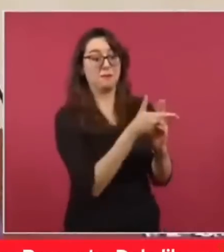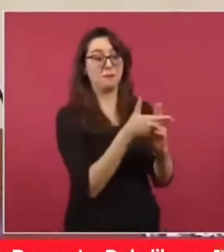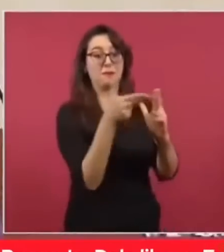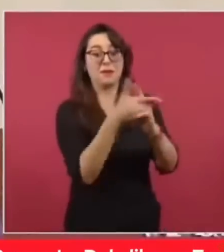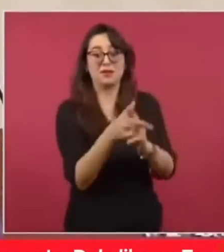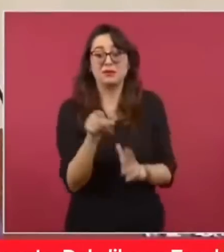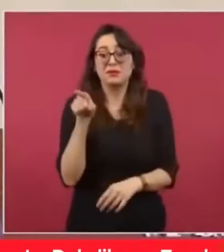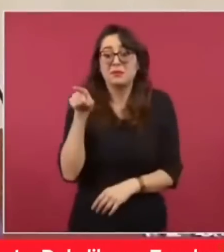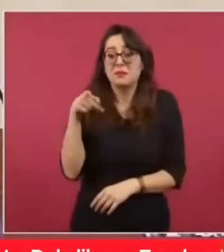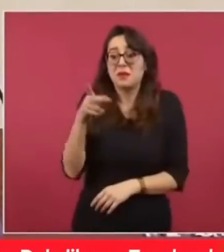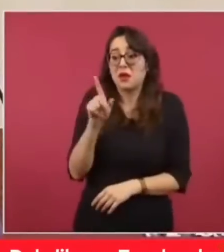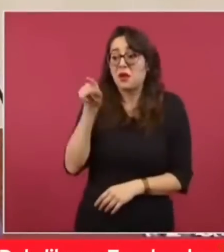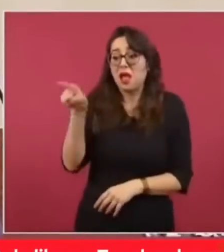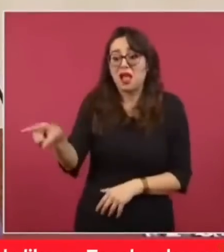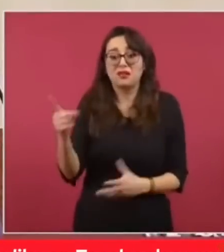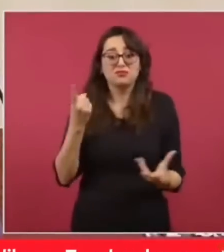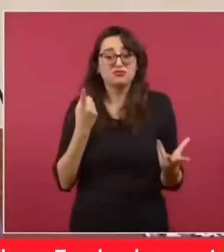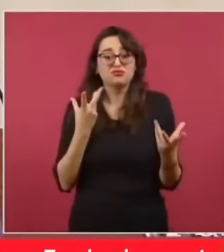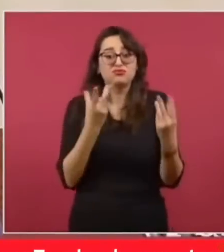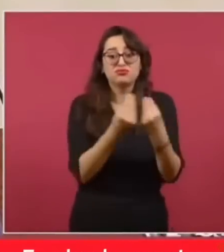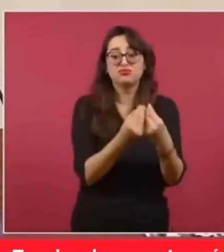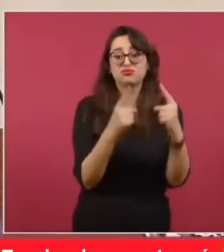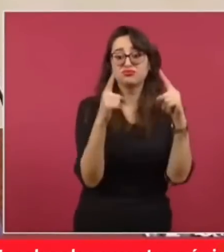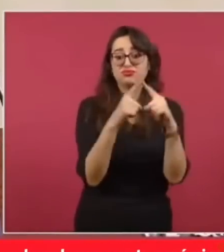convivía ahí.